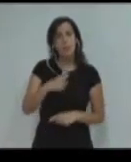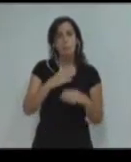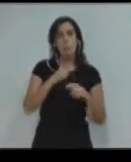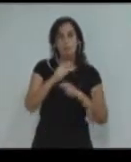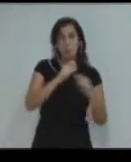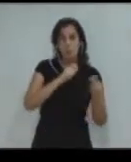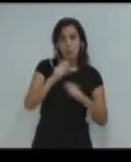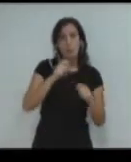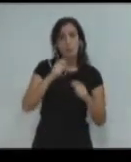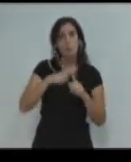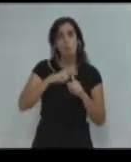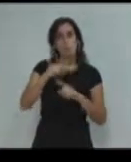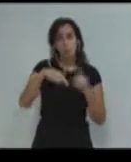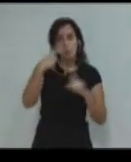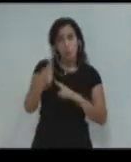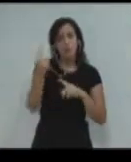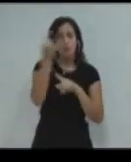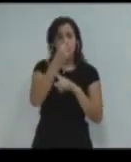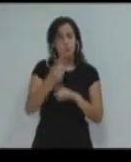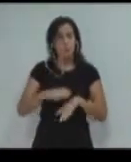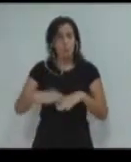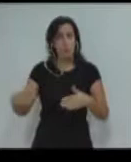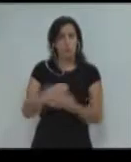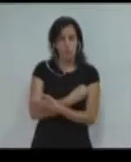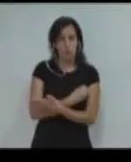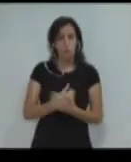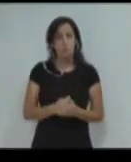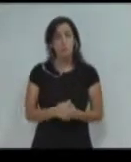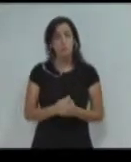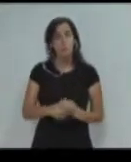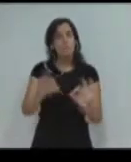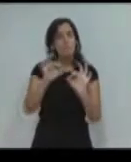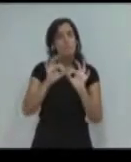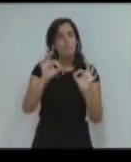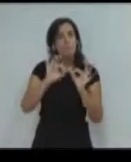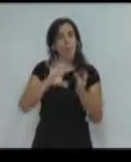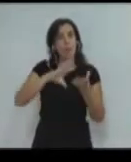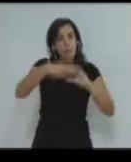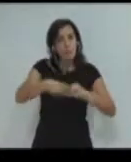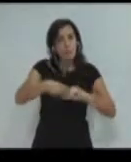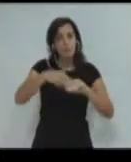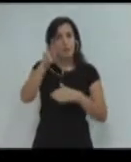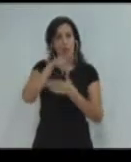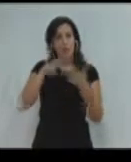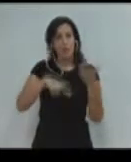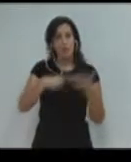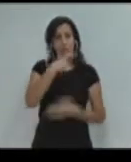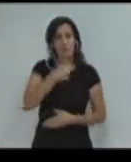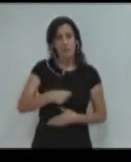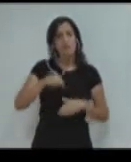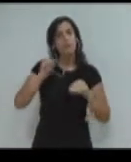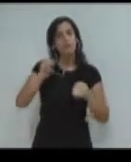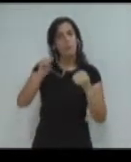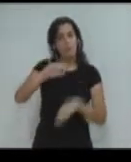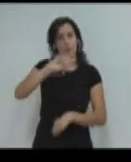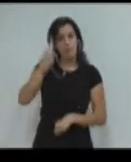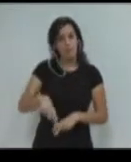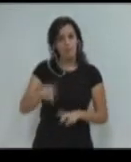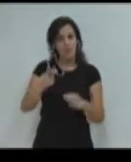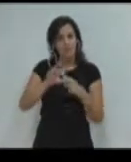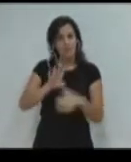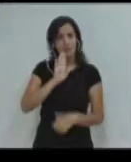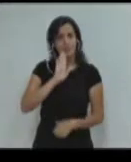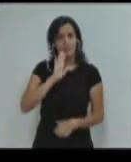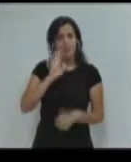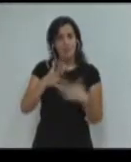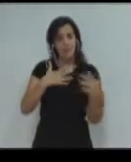accesibilidad universal y diseño para todos. Es especialista en adaptaciones a lectura fácil y es formador en este ámbito. Ha escrito